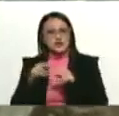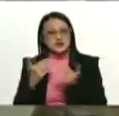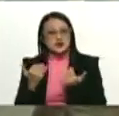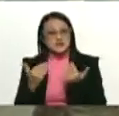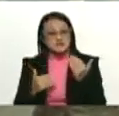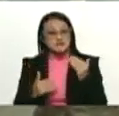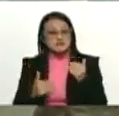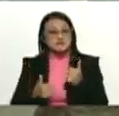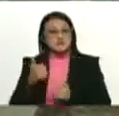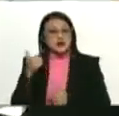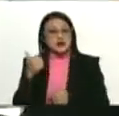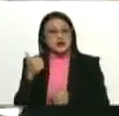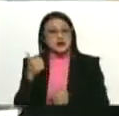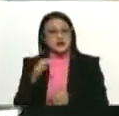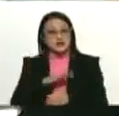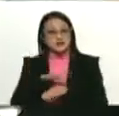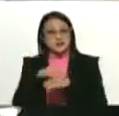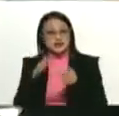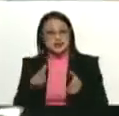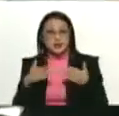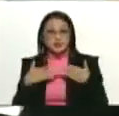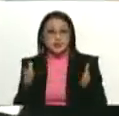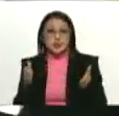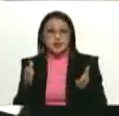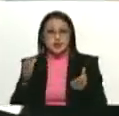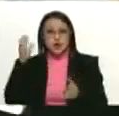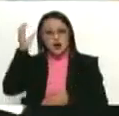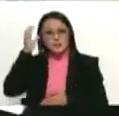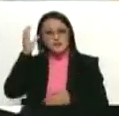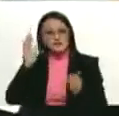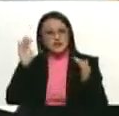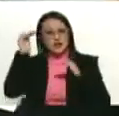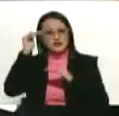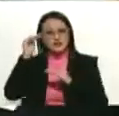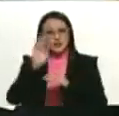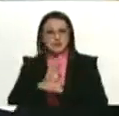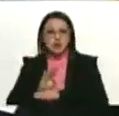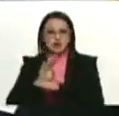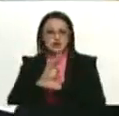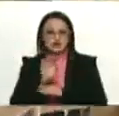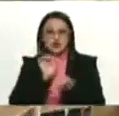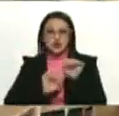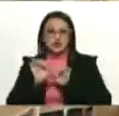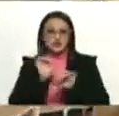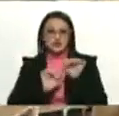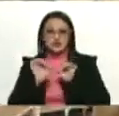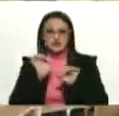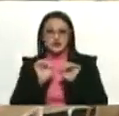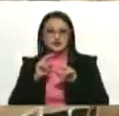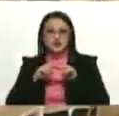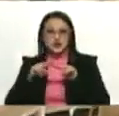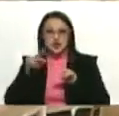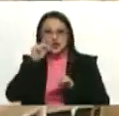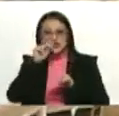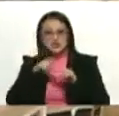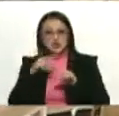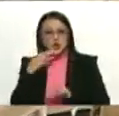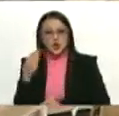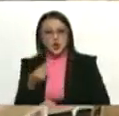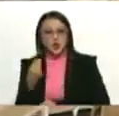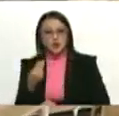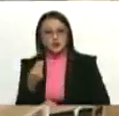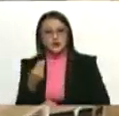incrementar por parte del Ministerio Público la capacidad de atención, protección y defensa de los niños, niñas y